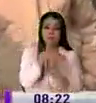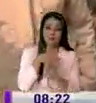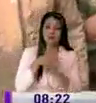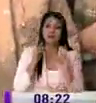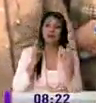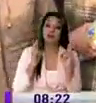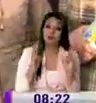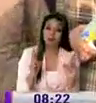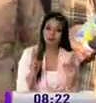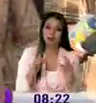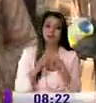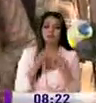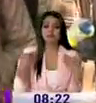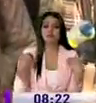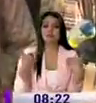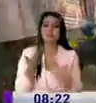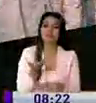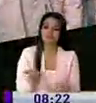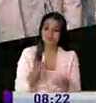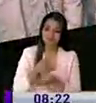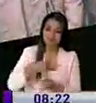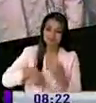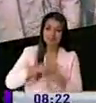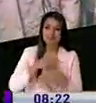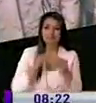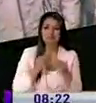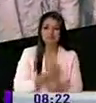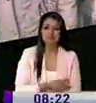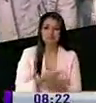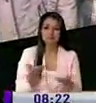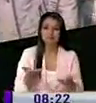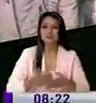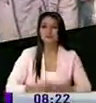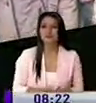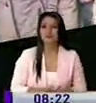que nosotros felices, volvemos a todos ustedes, tienen más información en estudios. Muy buenos días.